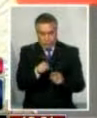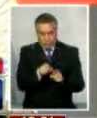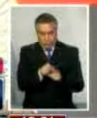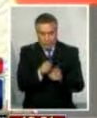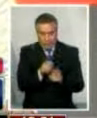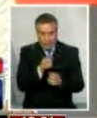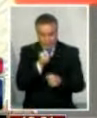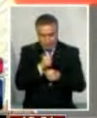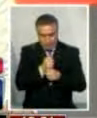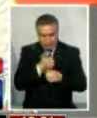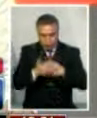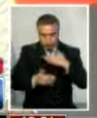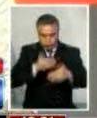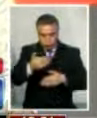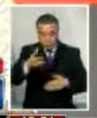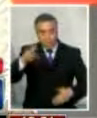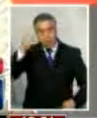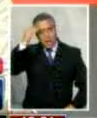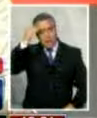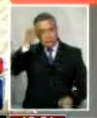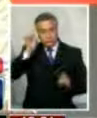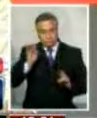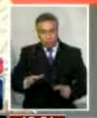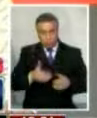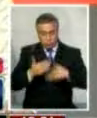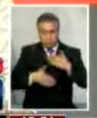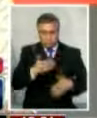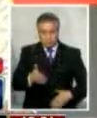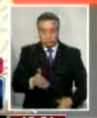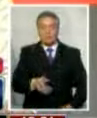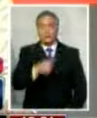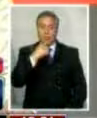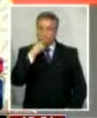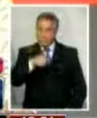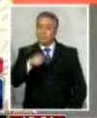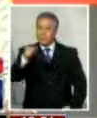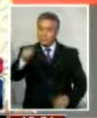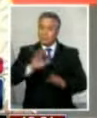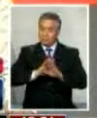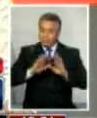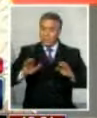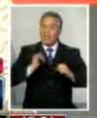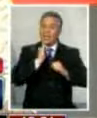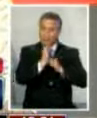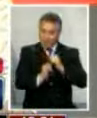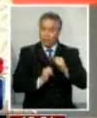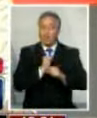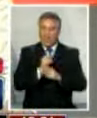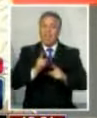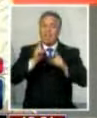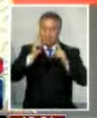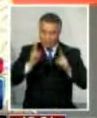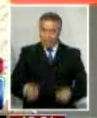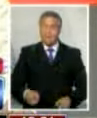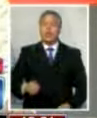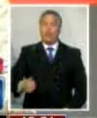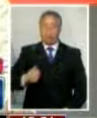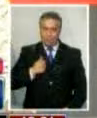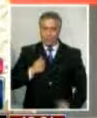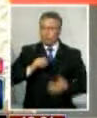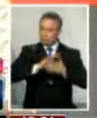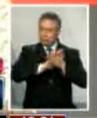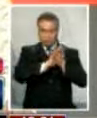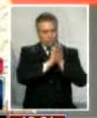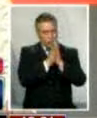El caso es un caso según derecho internacional. Eso debe cumplirse y se debe cumplir por todos los poderes del